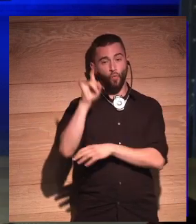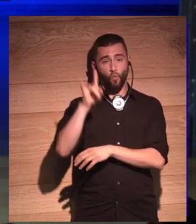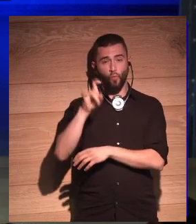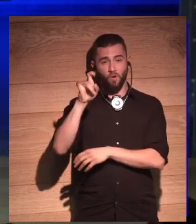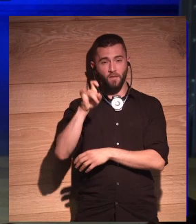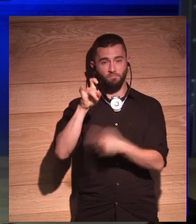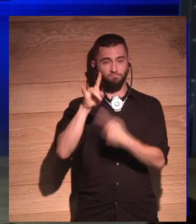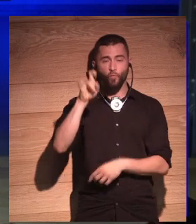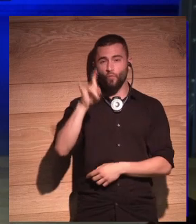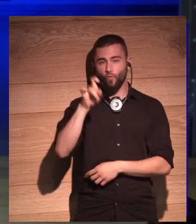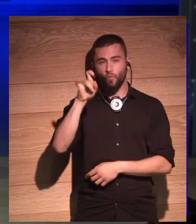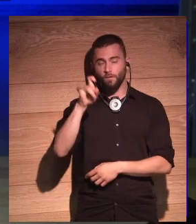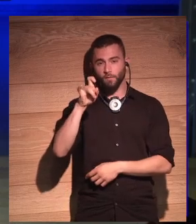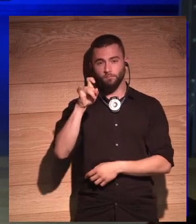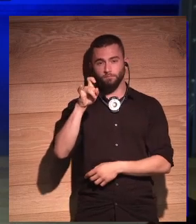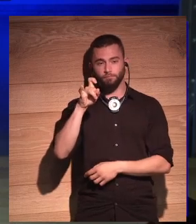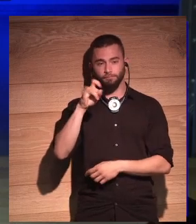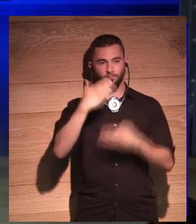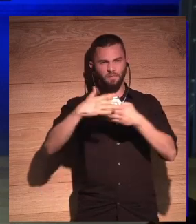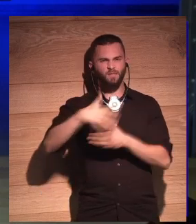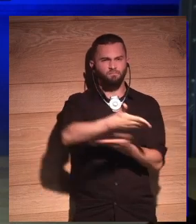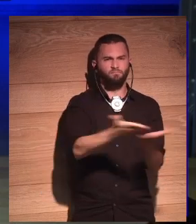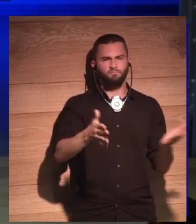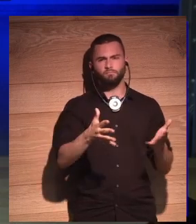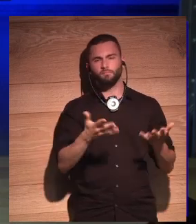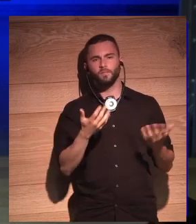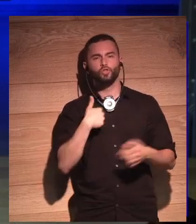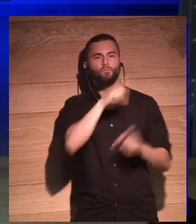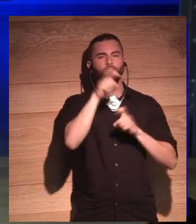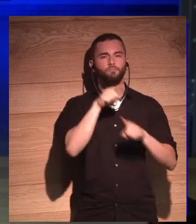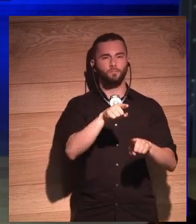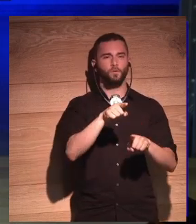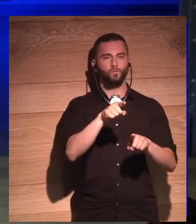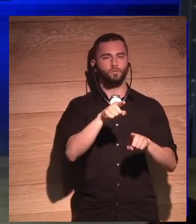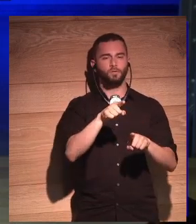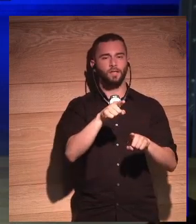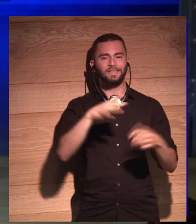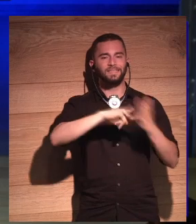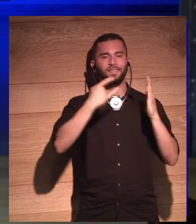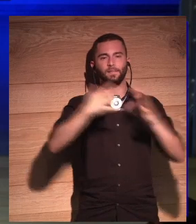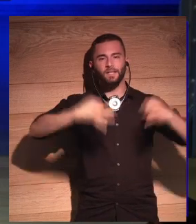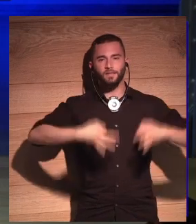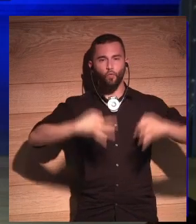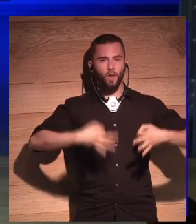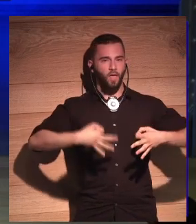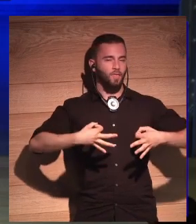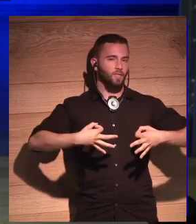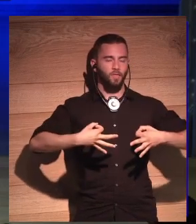Wi-Fi emite fuera de los límites. Mi pregunta es, ¿qué sistemas de seguridad